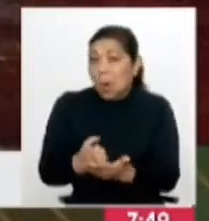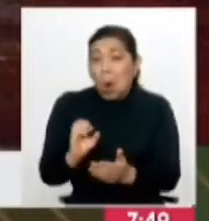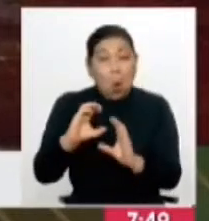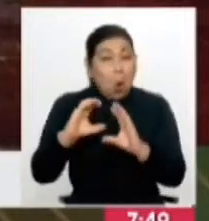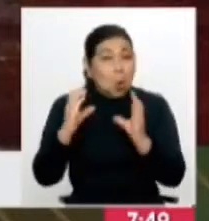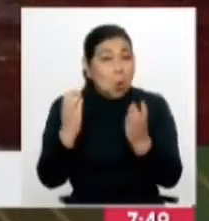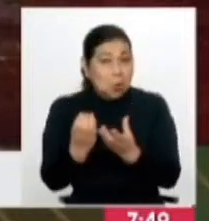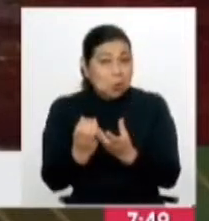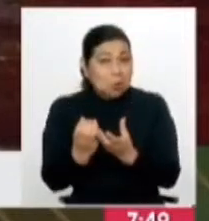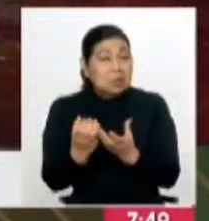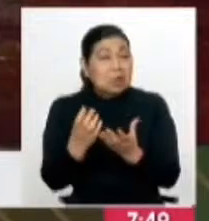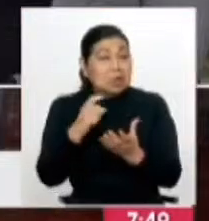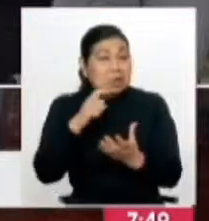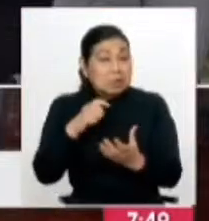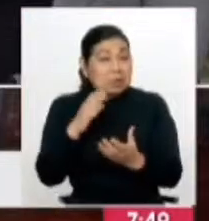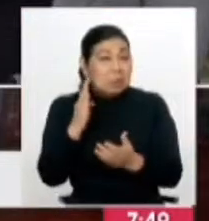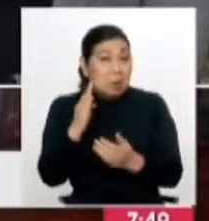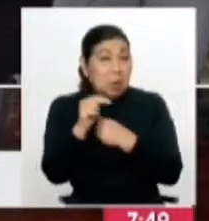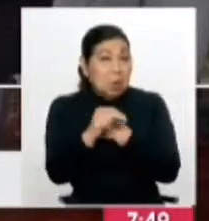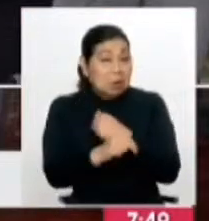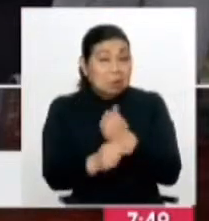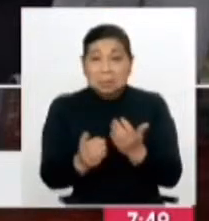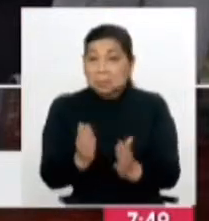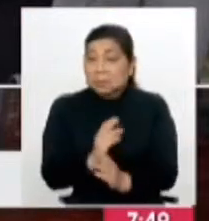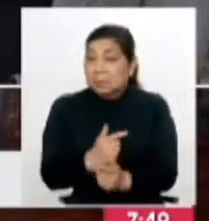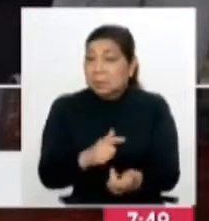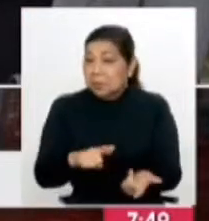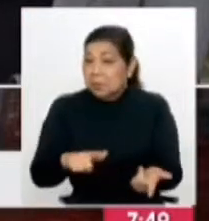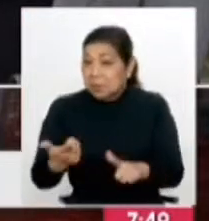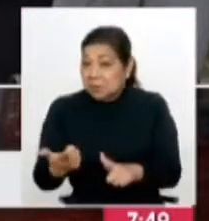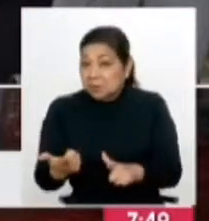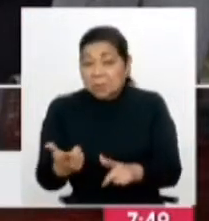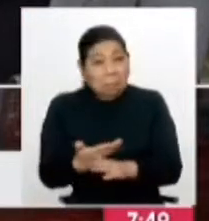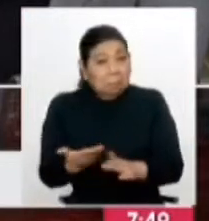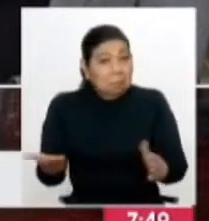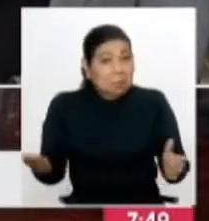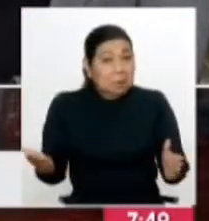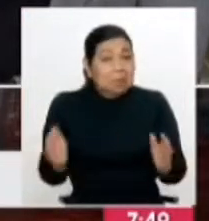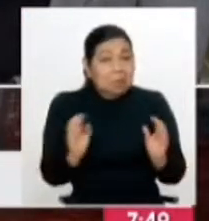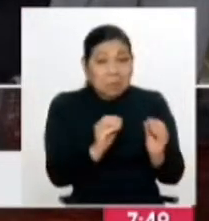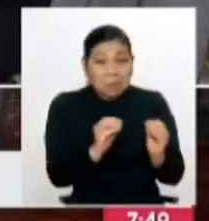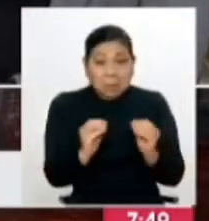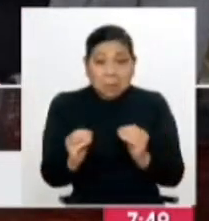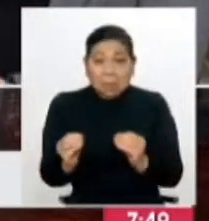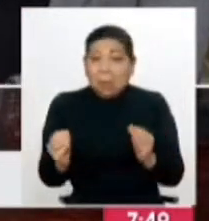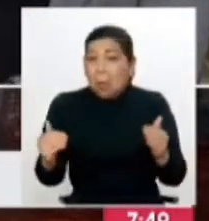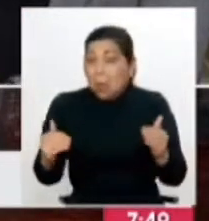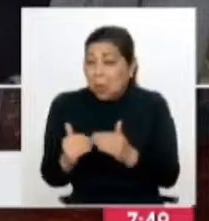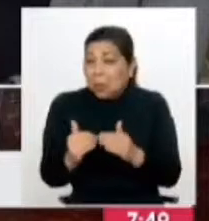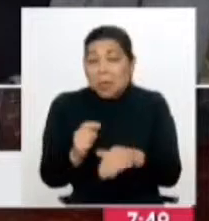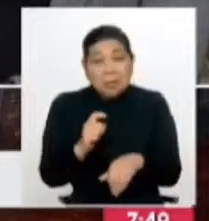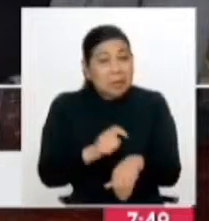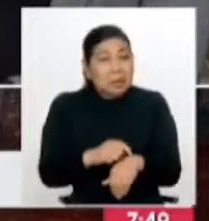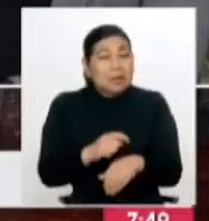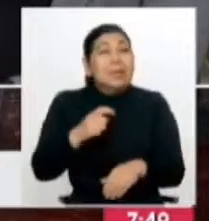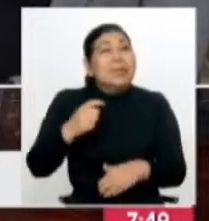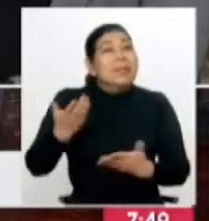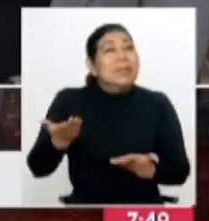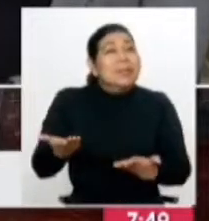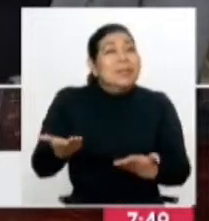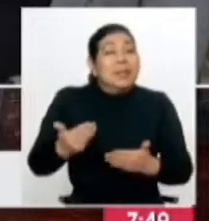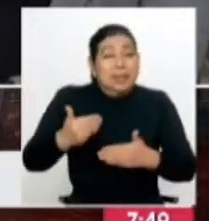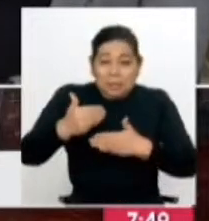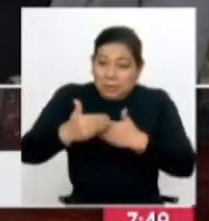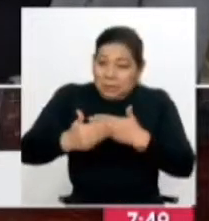el Congreso requiera del Banco de la Nación. Y si no estamos listos, nos podemos alistar en el breve plazo. En el momento, claro. Lo que necesitamos